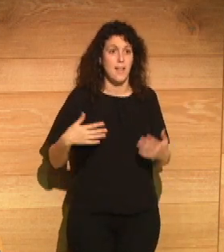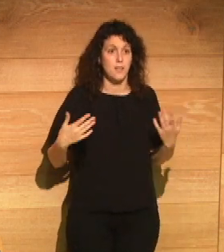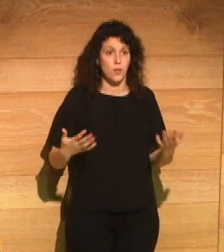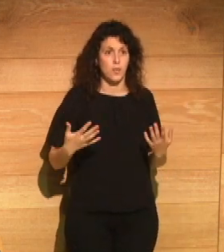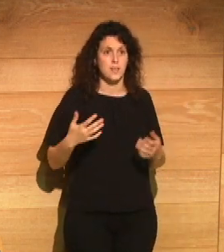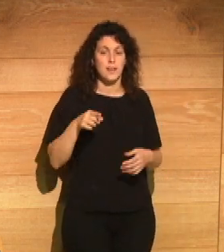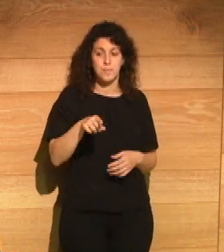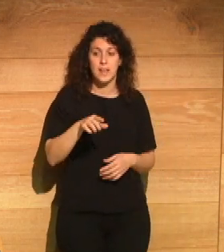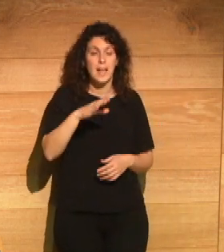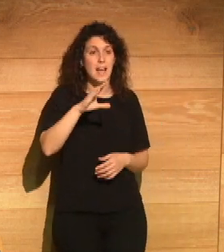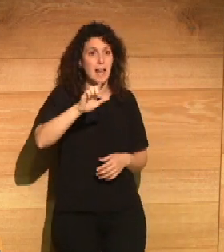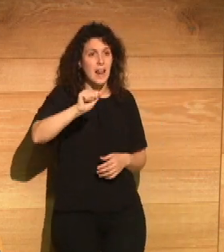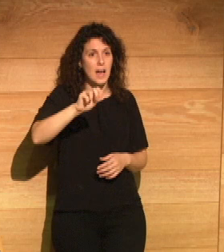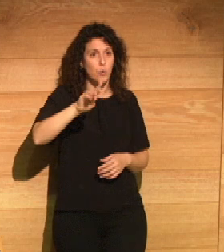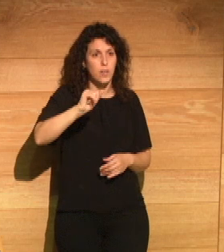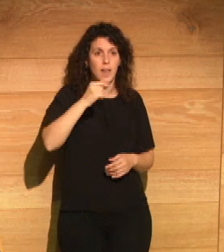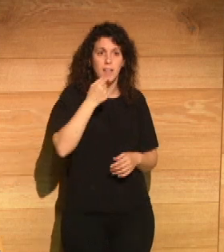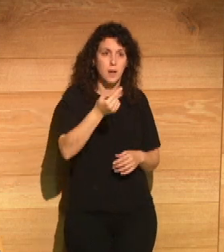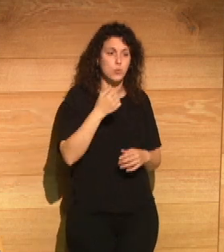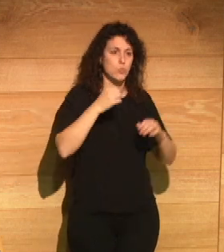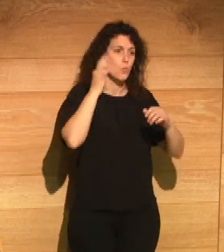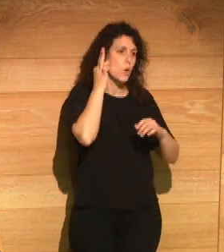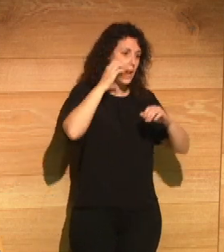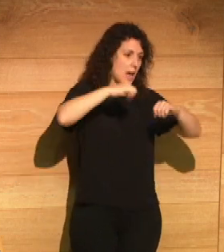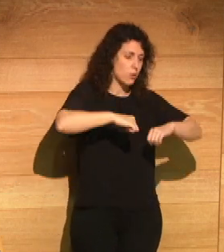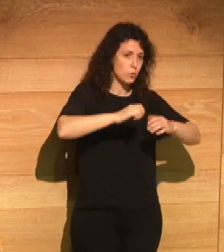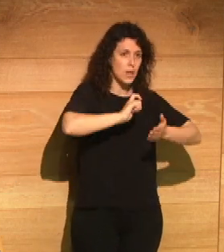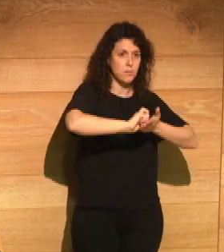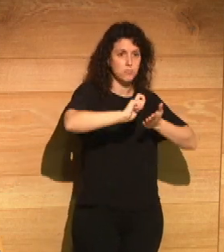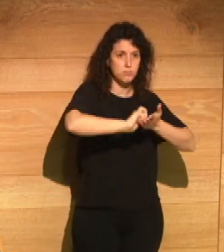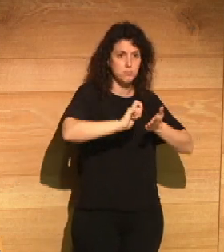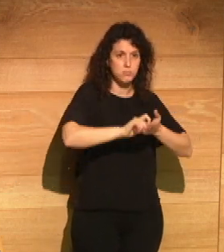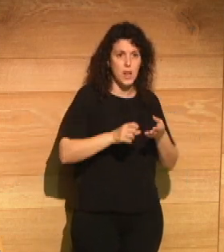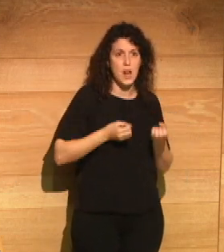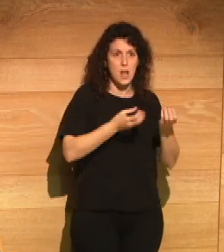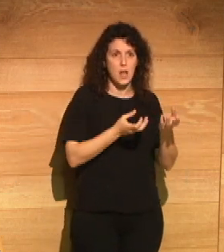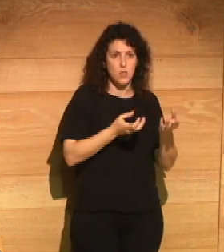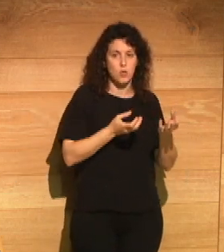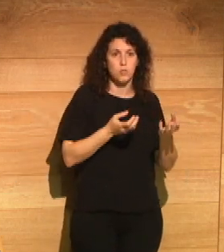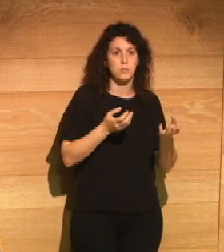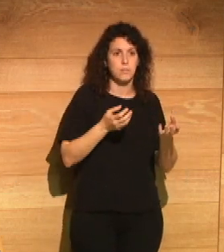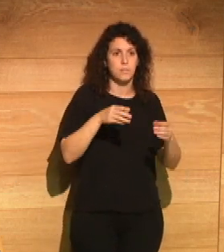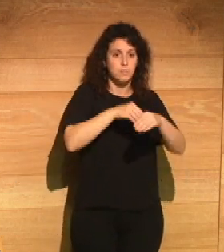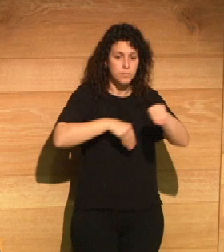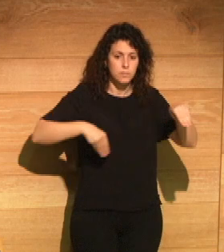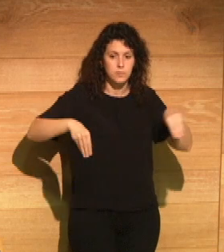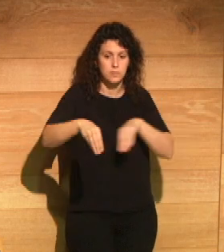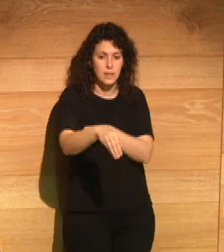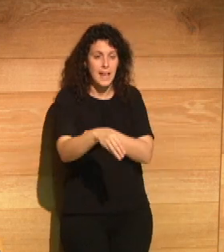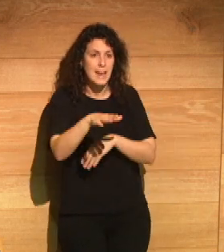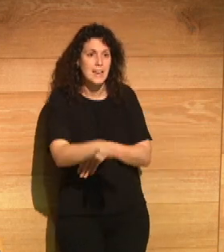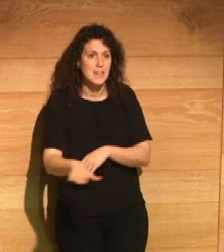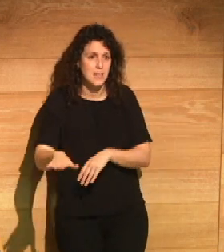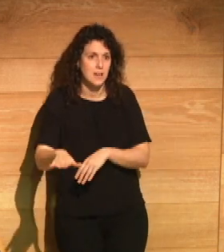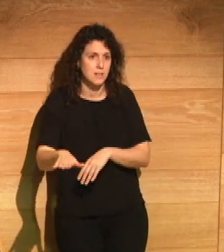esta Claudia, digamos que podría ser una mujer adulta narrando, lo que hace es ponerse en el lugar de la niña, desaparecer ella como personaje